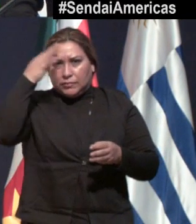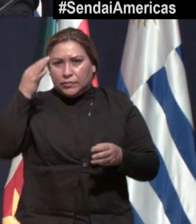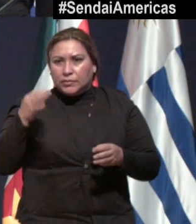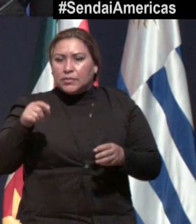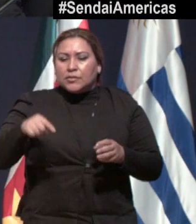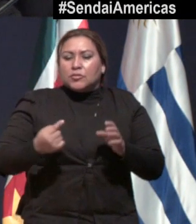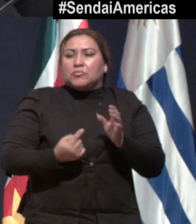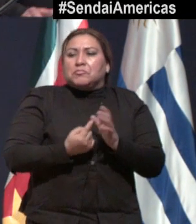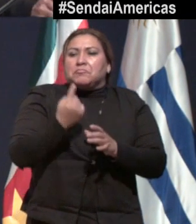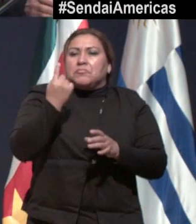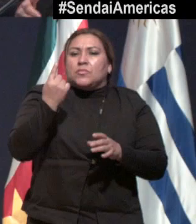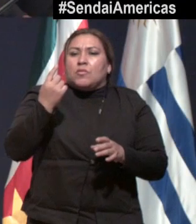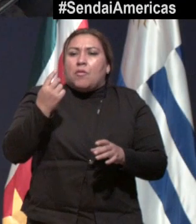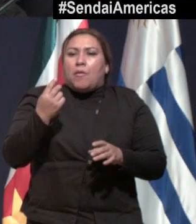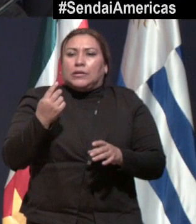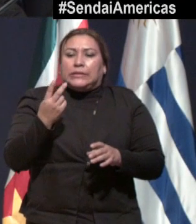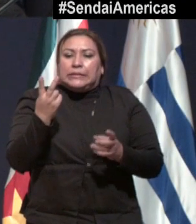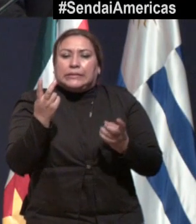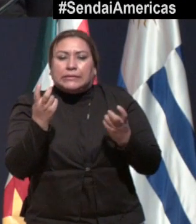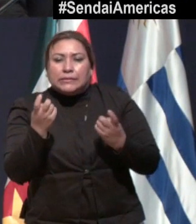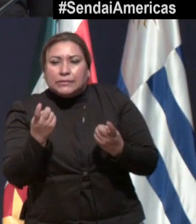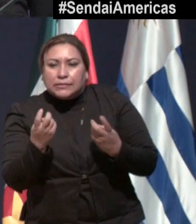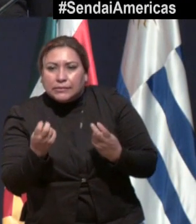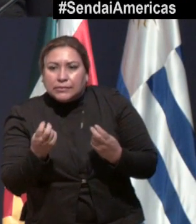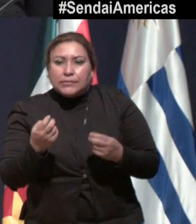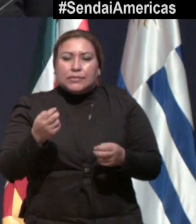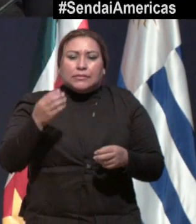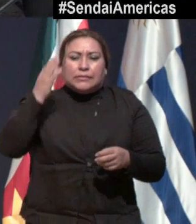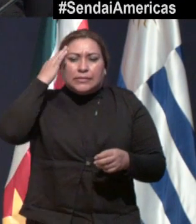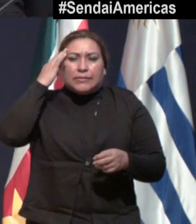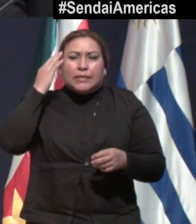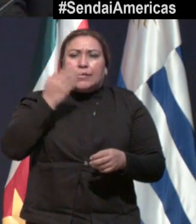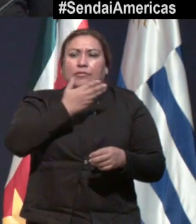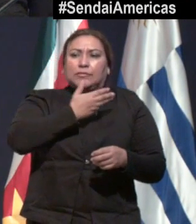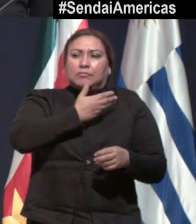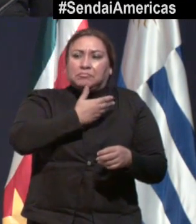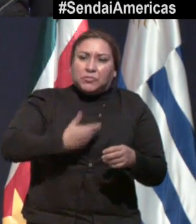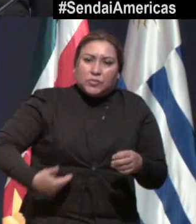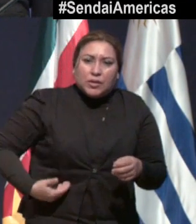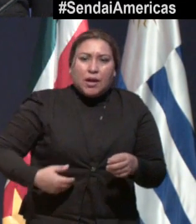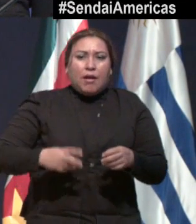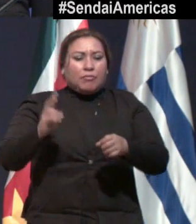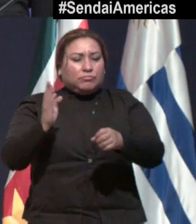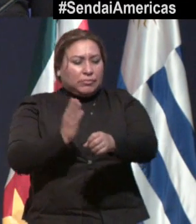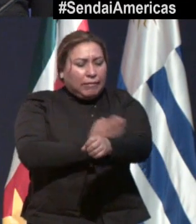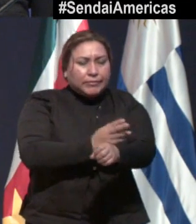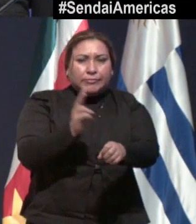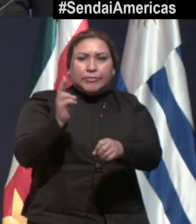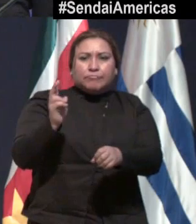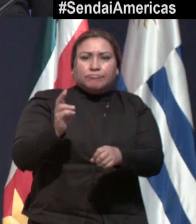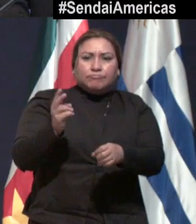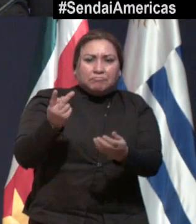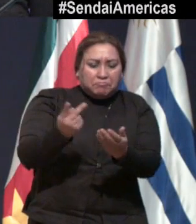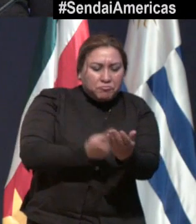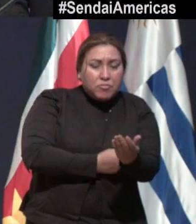sus acciones prioritarias resalta la necesidad de contar con una gobernabilidad del riesgo de desastres apropiada. Esos temas se